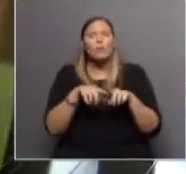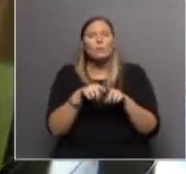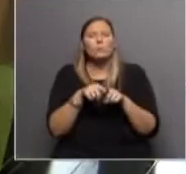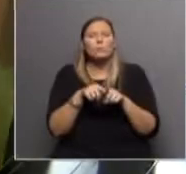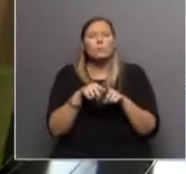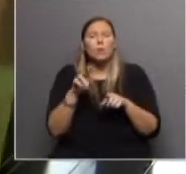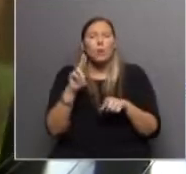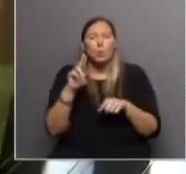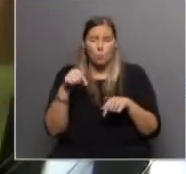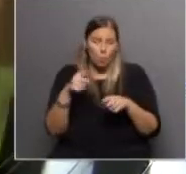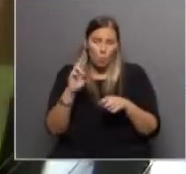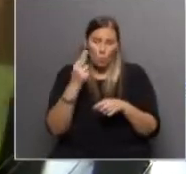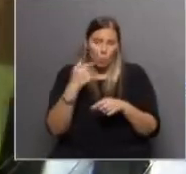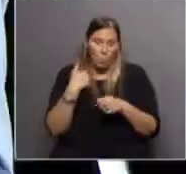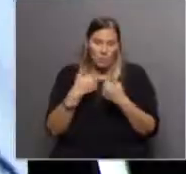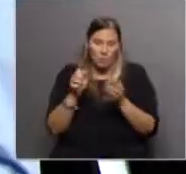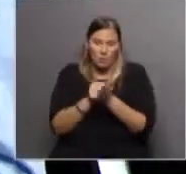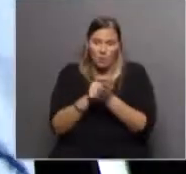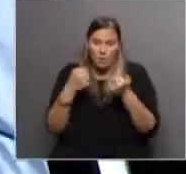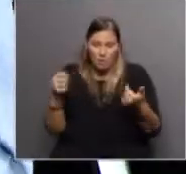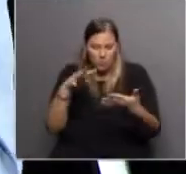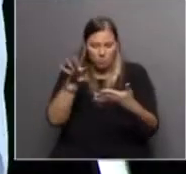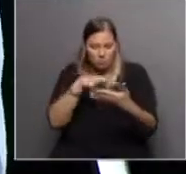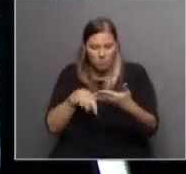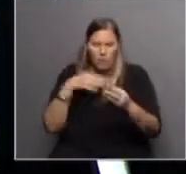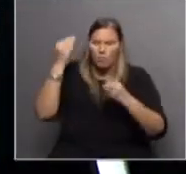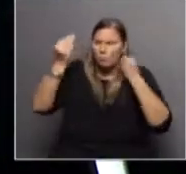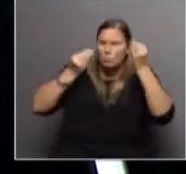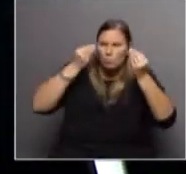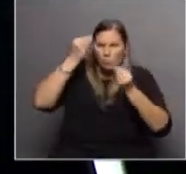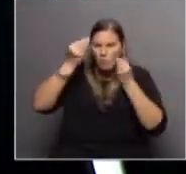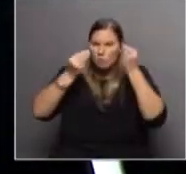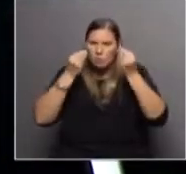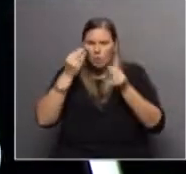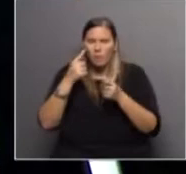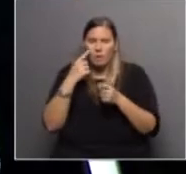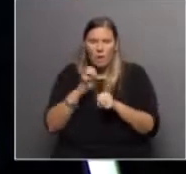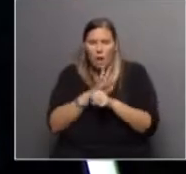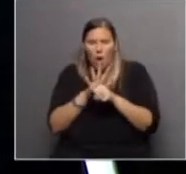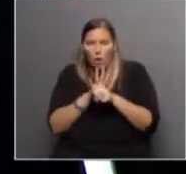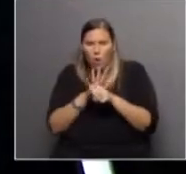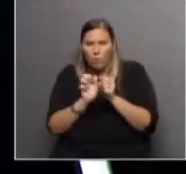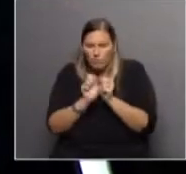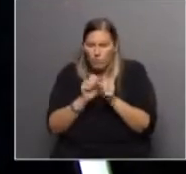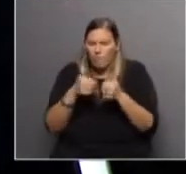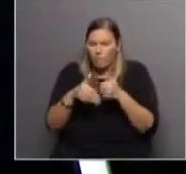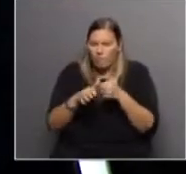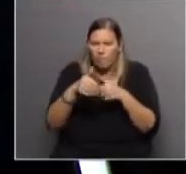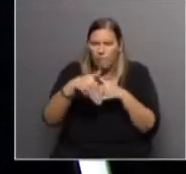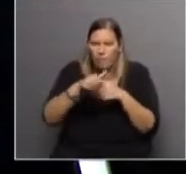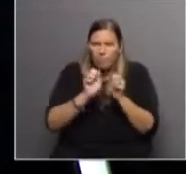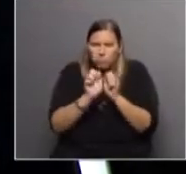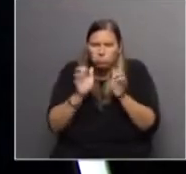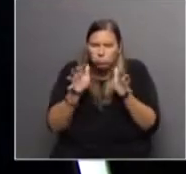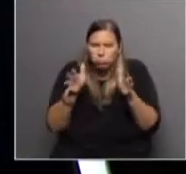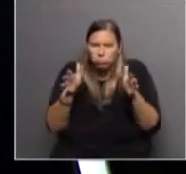los uruguayos, empezaron a leer los diarios, a preocuparse, a ver que se transformaba en pandemia la presencia de la COVID-19 y ahí